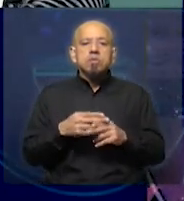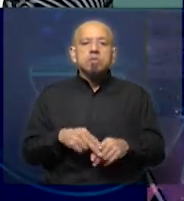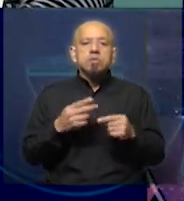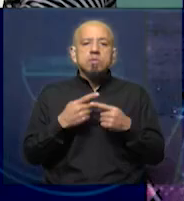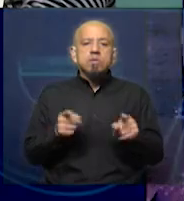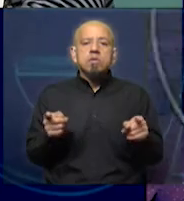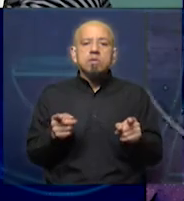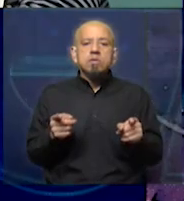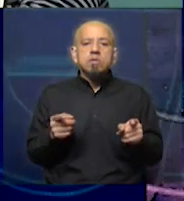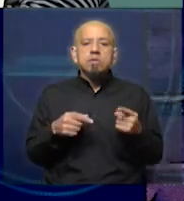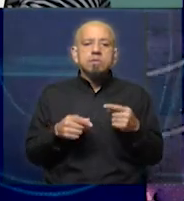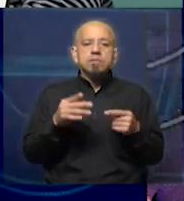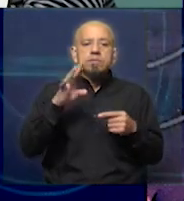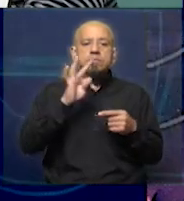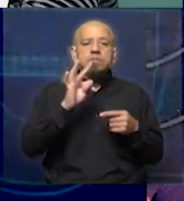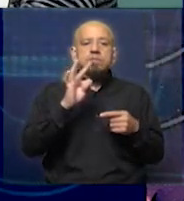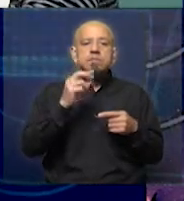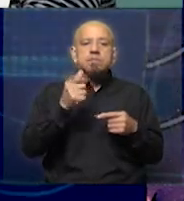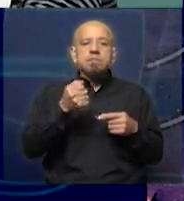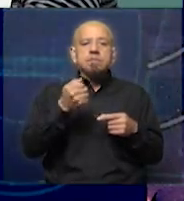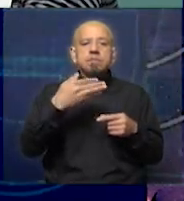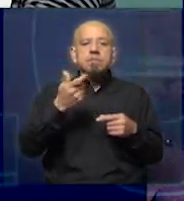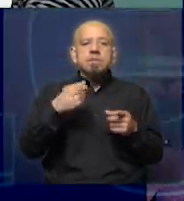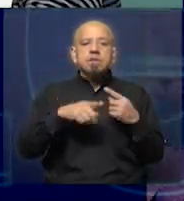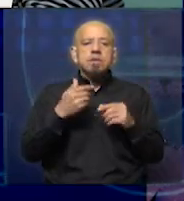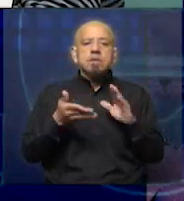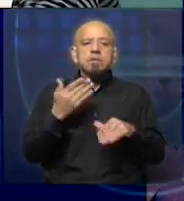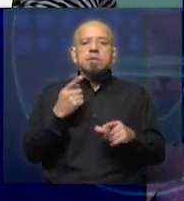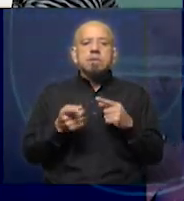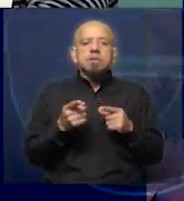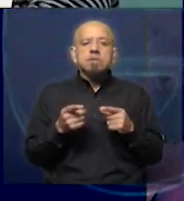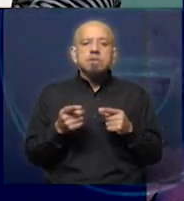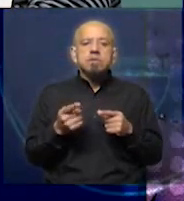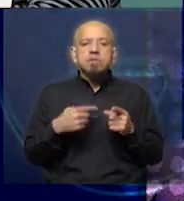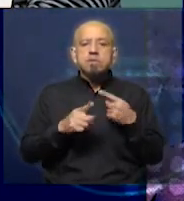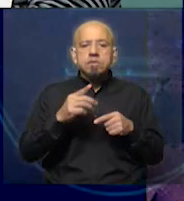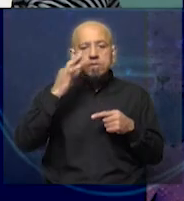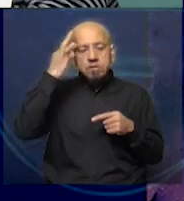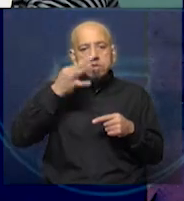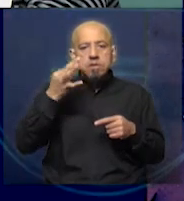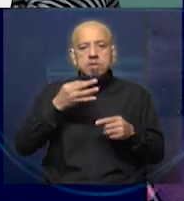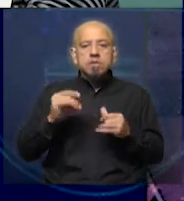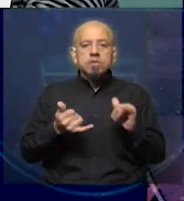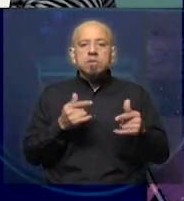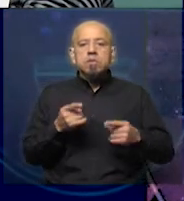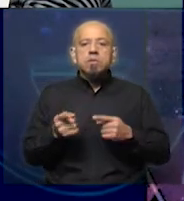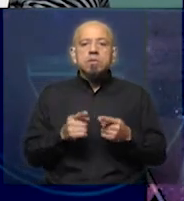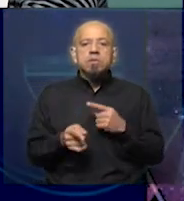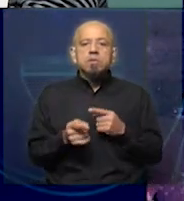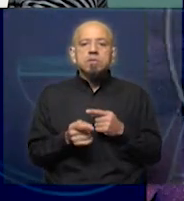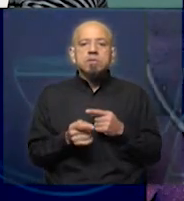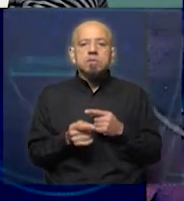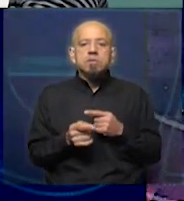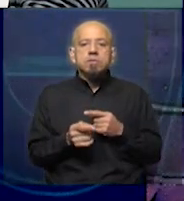otros lados. Incluso la taba, por ejemplo, que uno dice, es el juego más criollo. Típicamente, que hay, ¿no? Claro. Y en realidad, bueno, se juega. Y si mirás